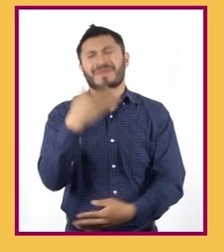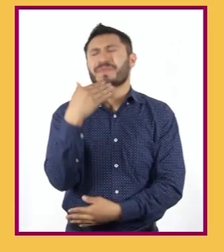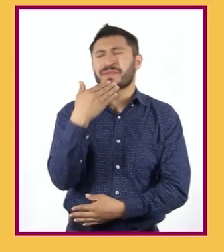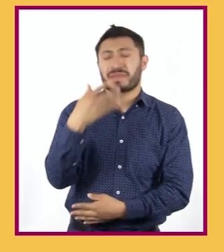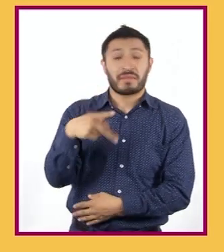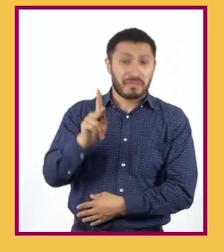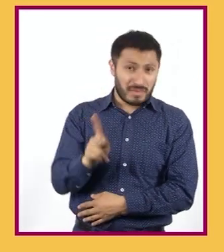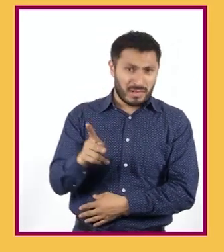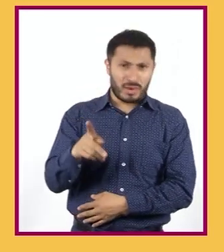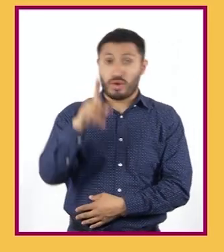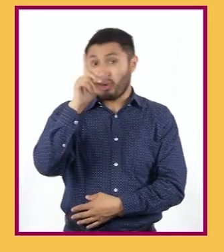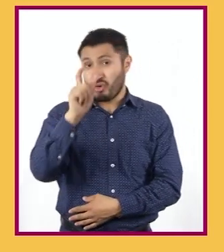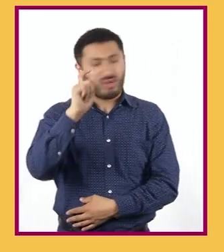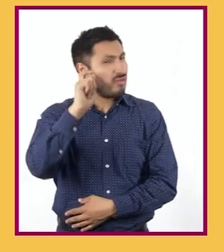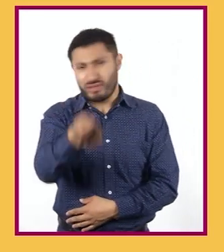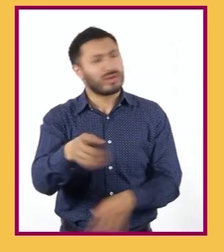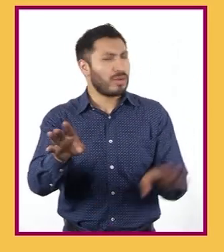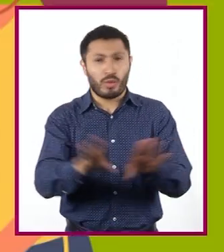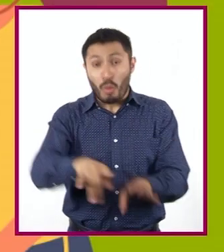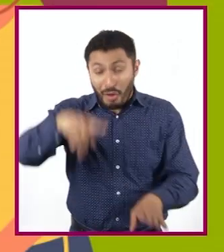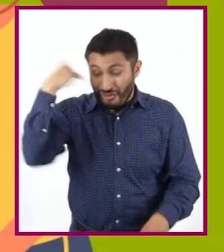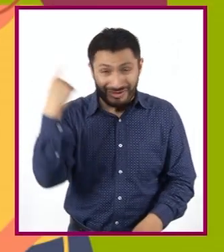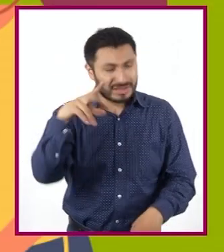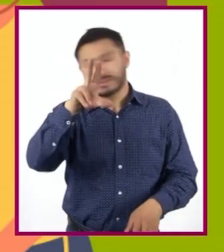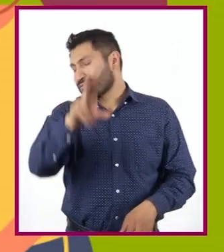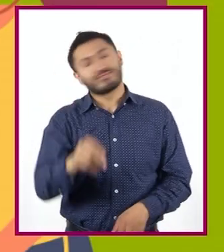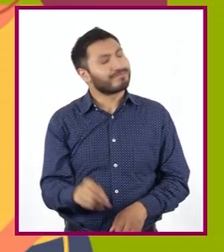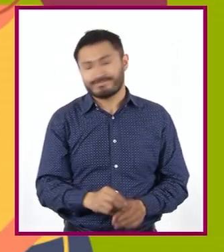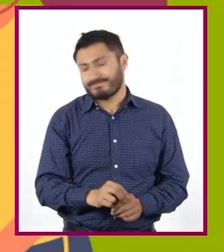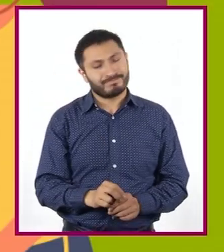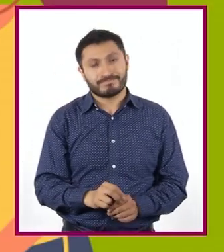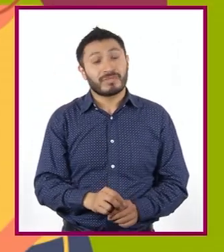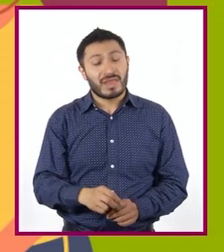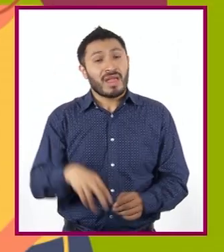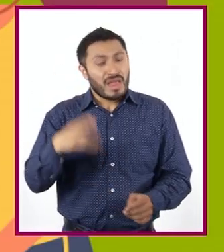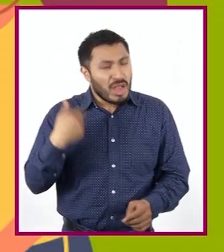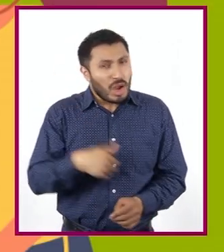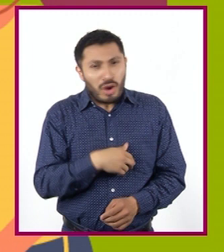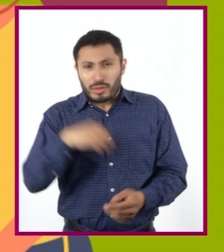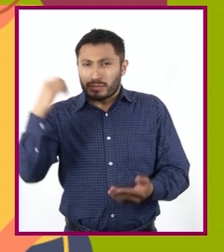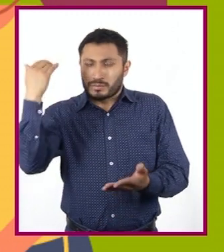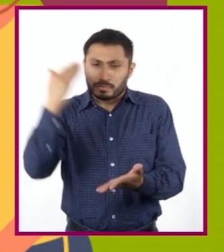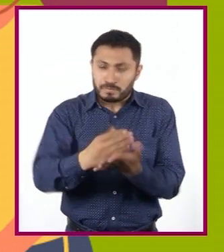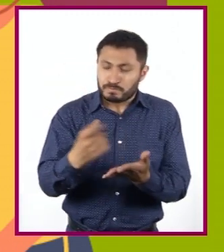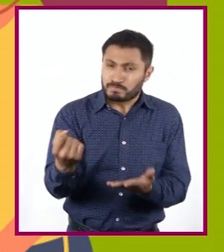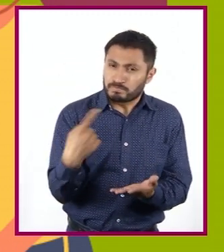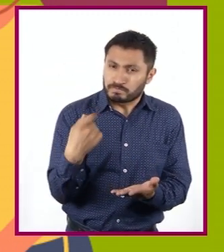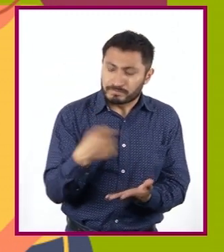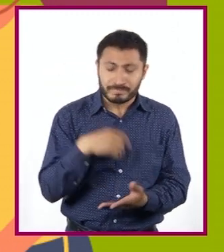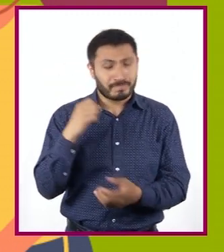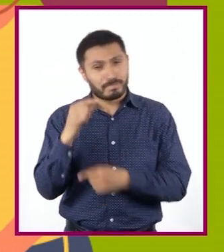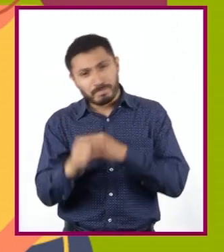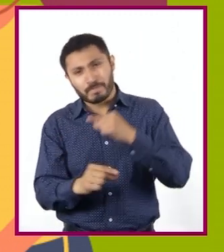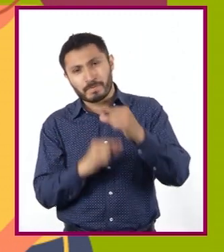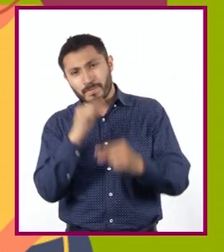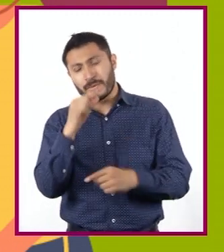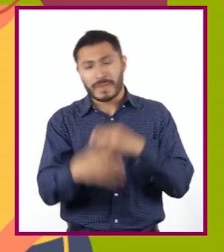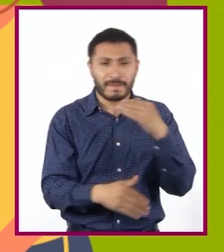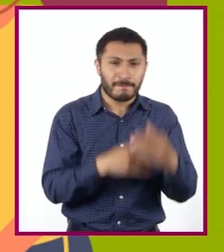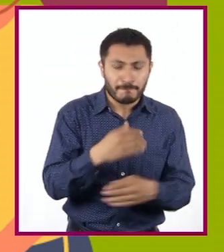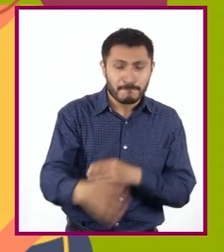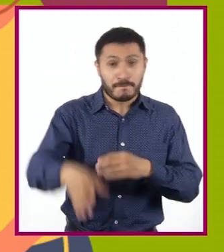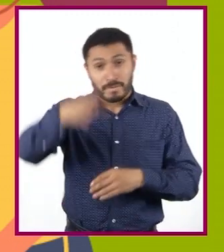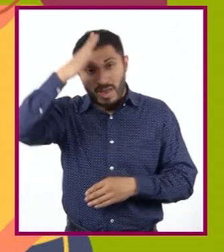conflicto, establecer el tono que tendrá la historia. A continuación, el inicio de 3 novelas contemporáneas